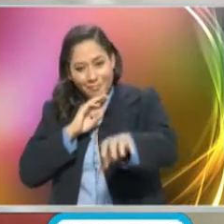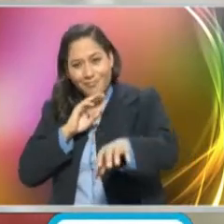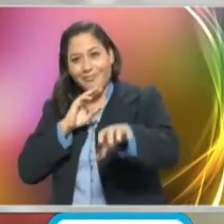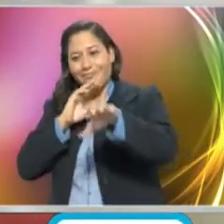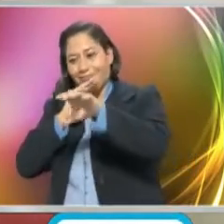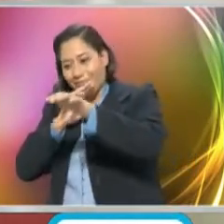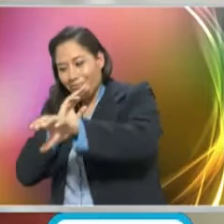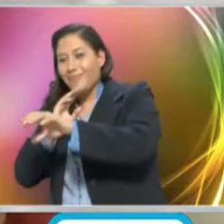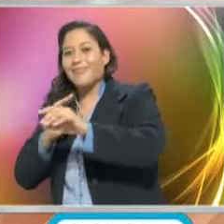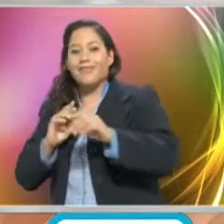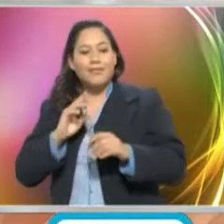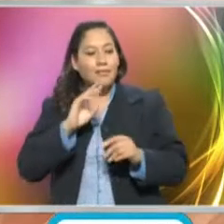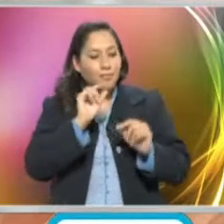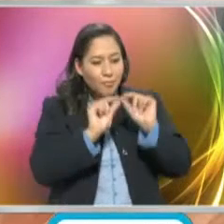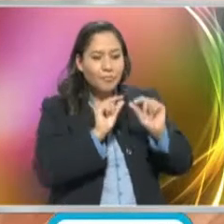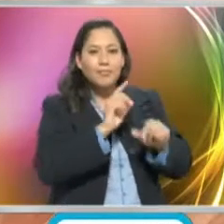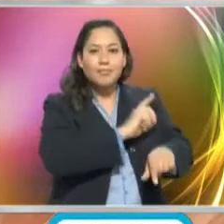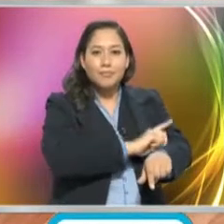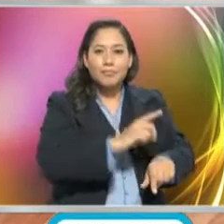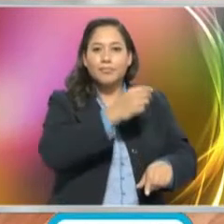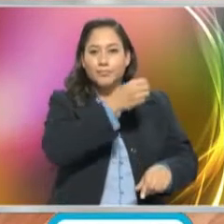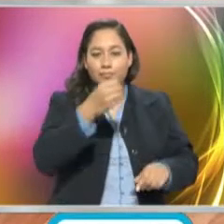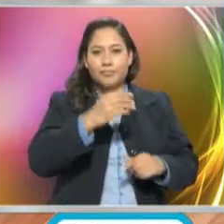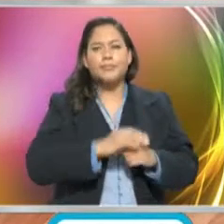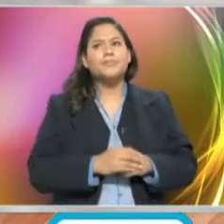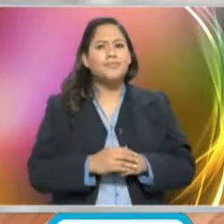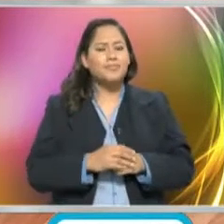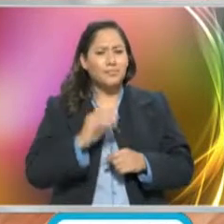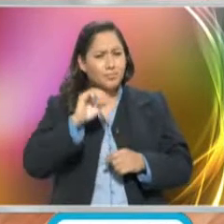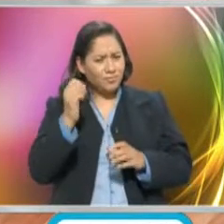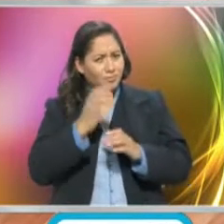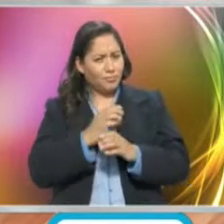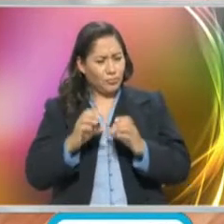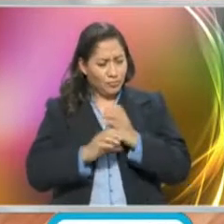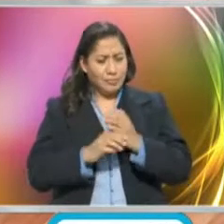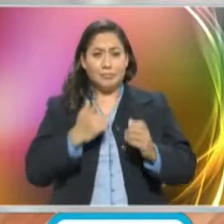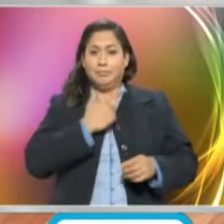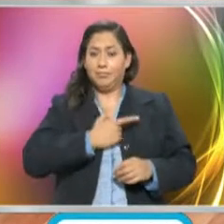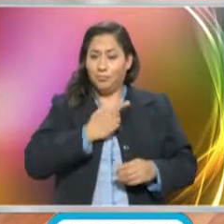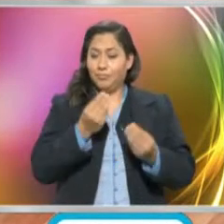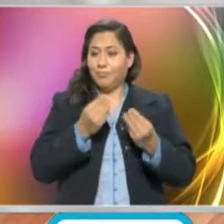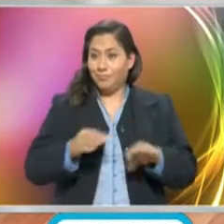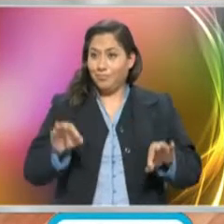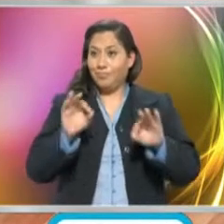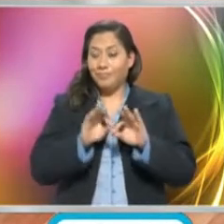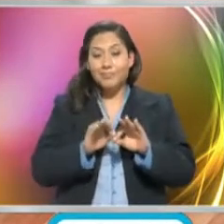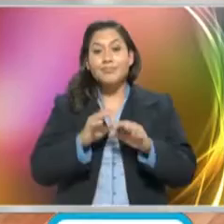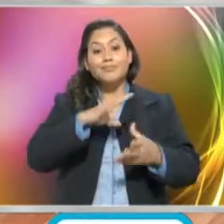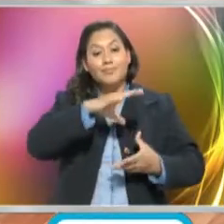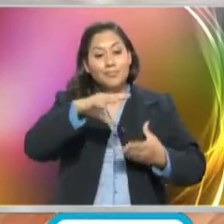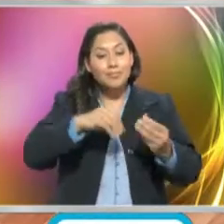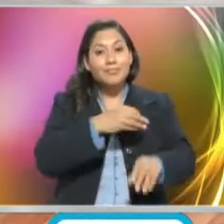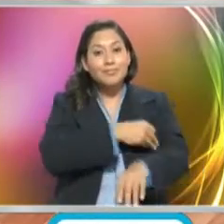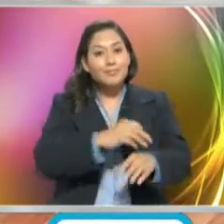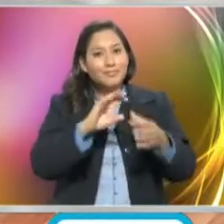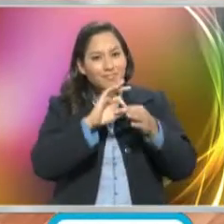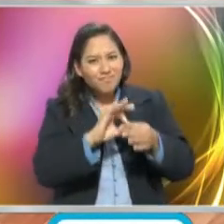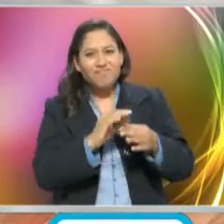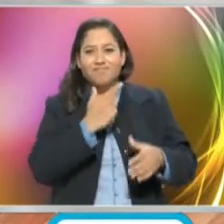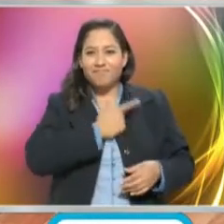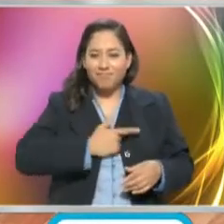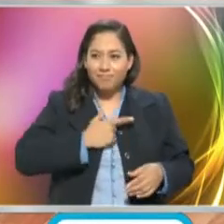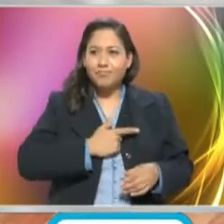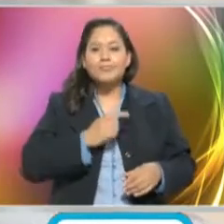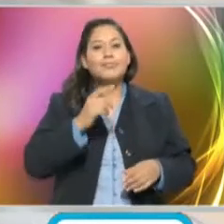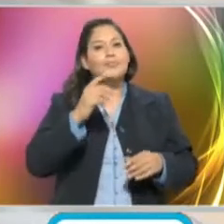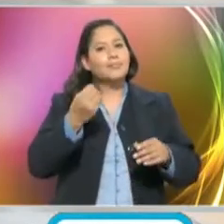digamos, organizando mejor. Algo importante que ustedes también llevan a cabo y que me encanta, sin duda es importantísimo, es la convivencia familiar. Que lo llevan a